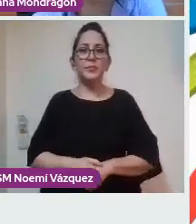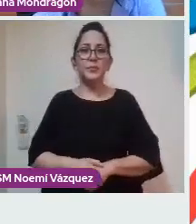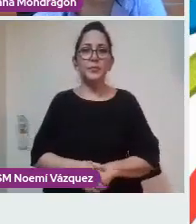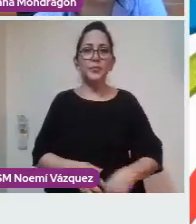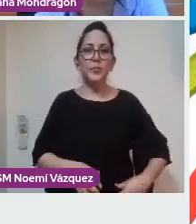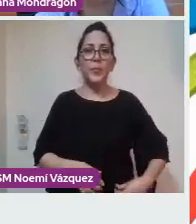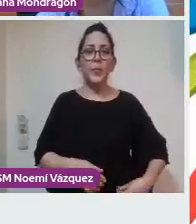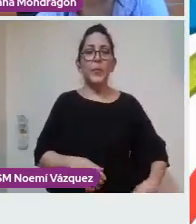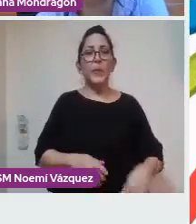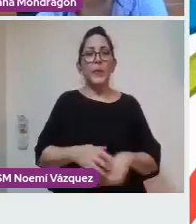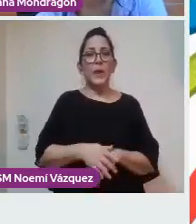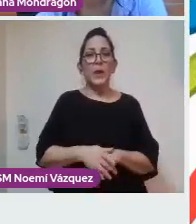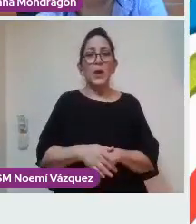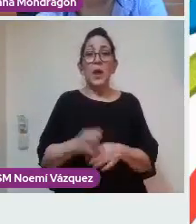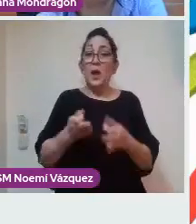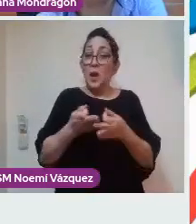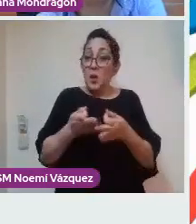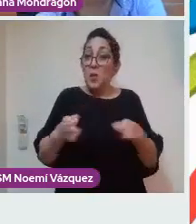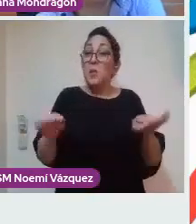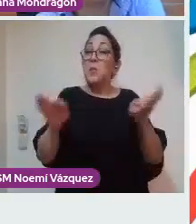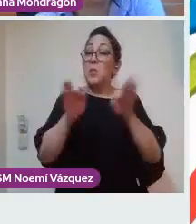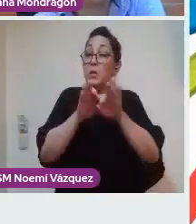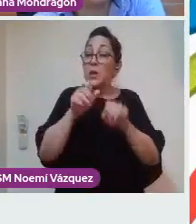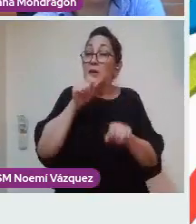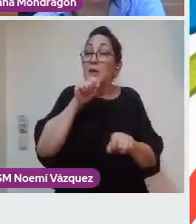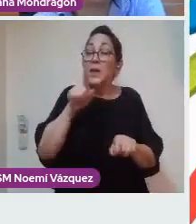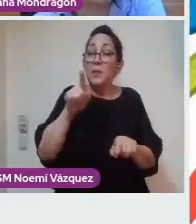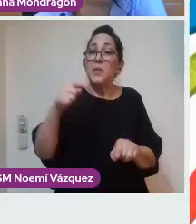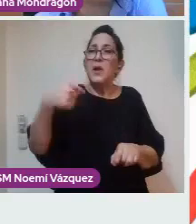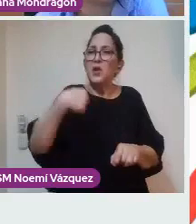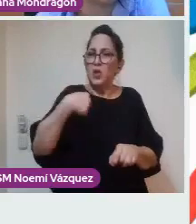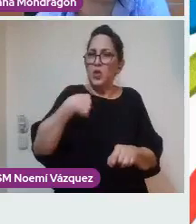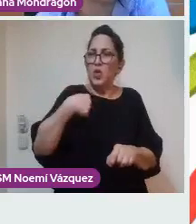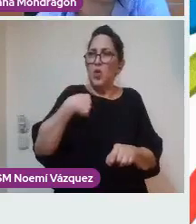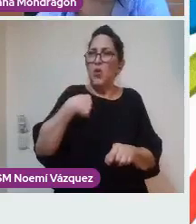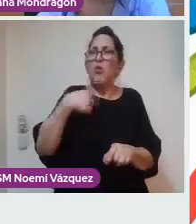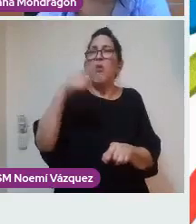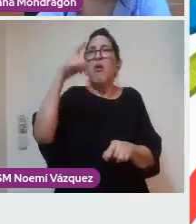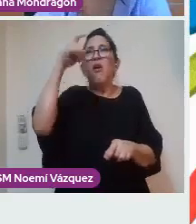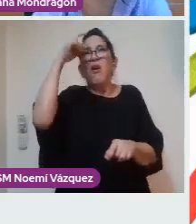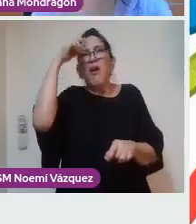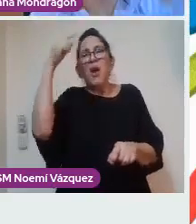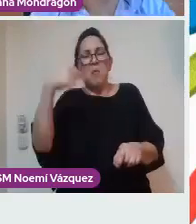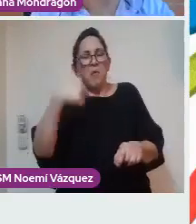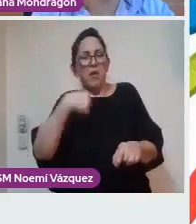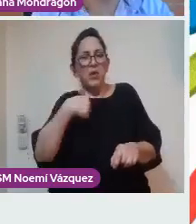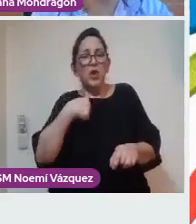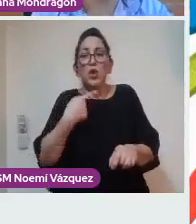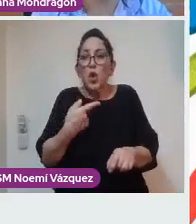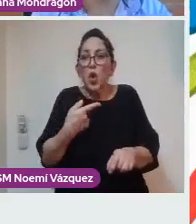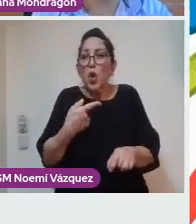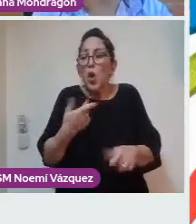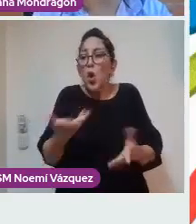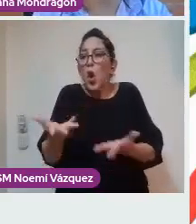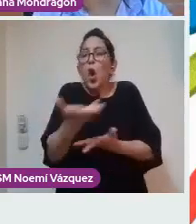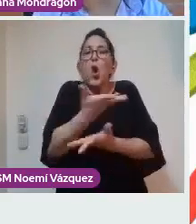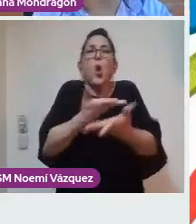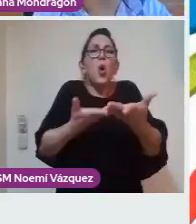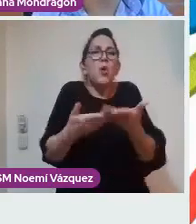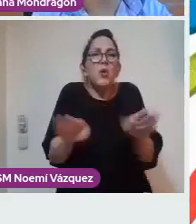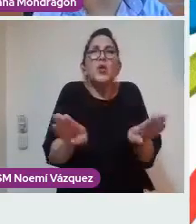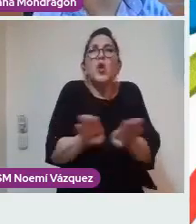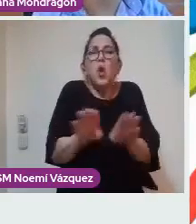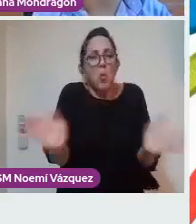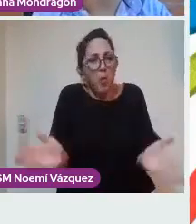También es importante que nosotros nos preguntamos qué puedo hacer para promover la colaboración. O sea, si bien, ¿no?,